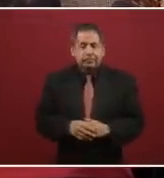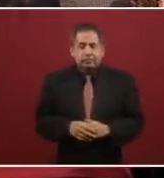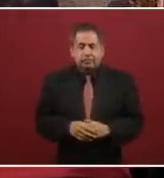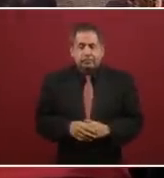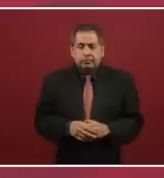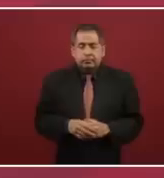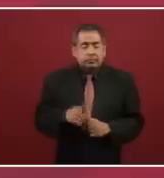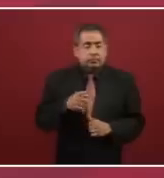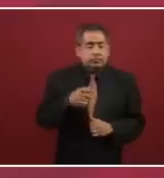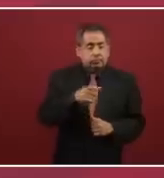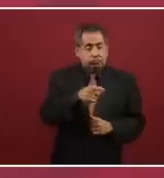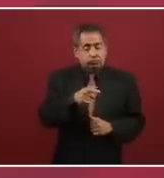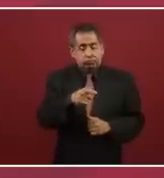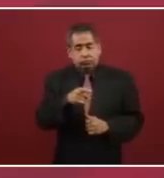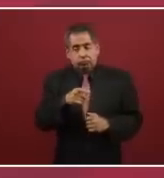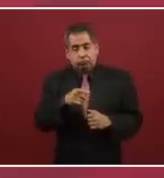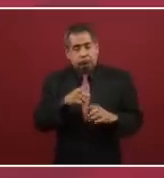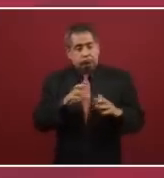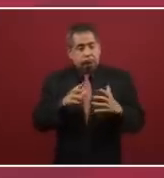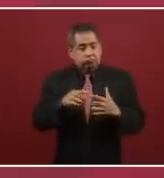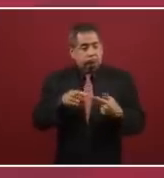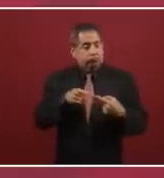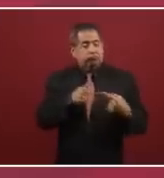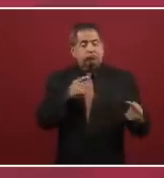se caracterizaron